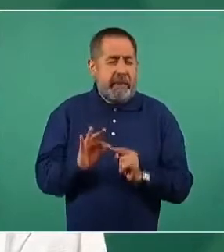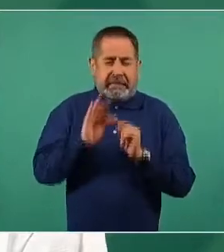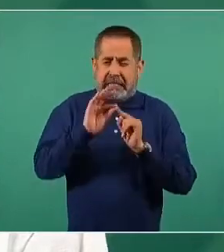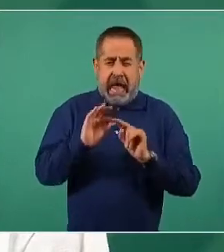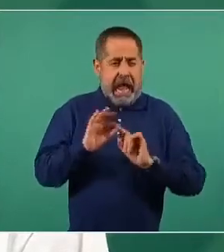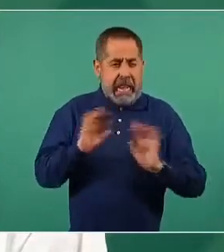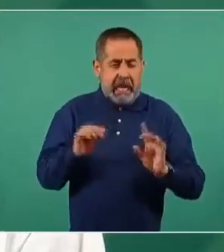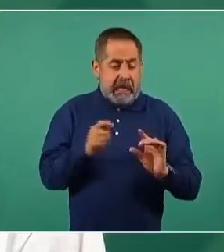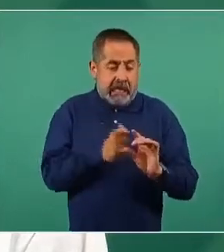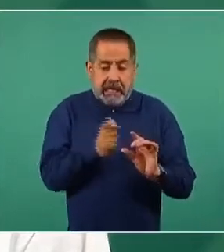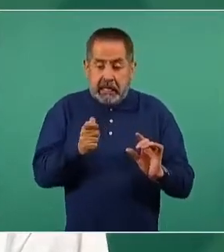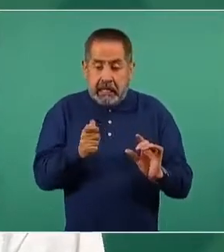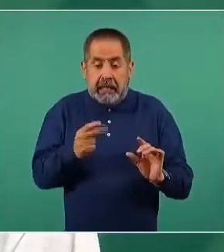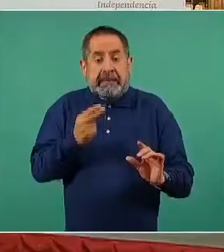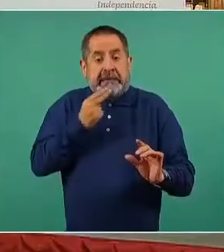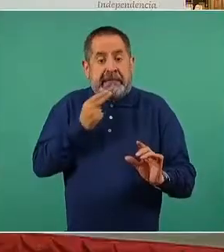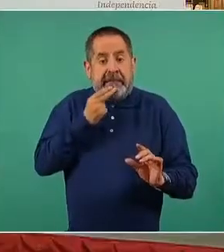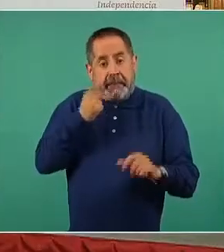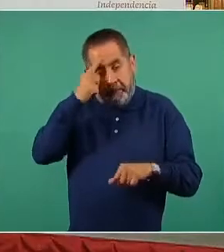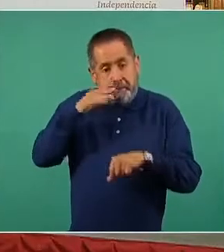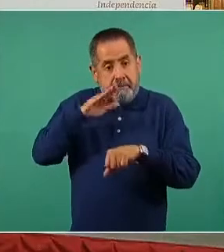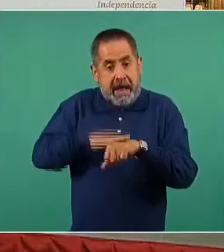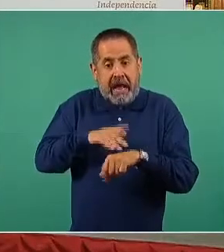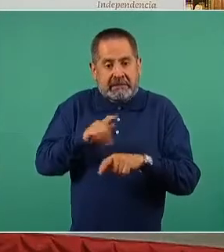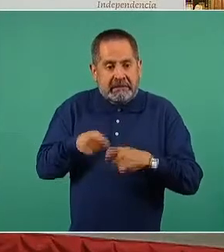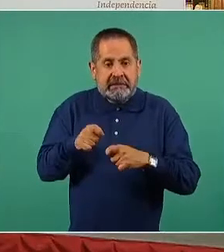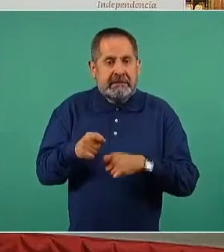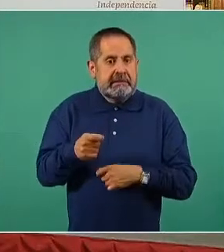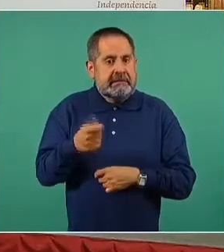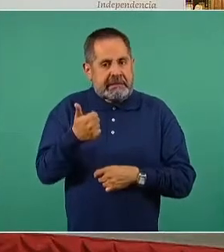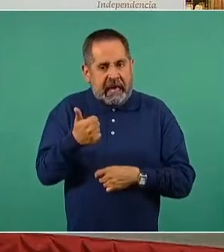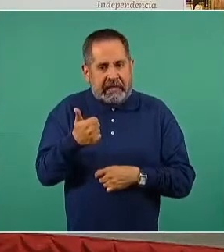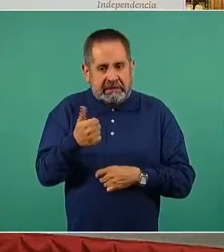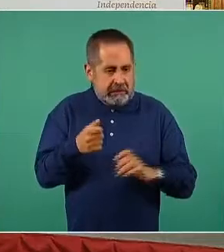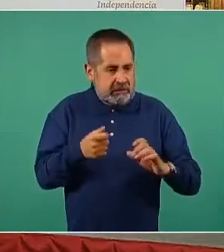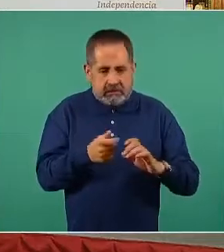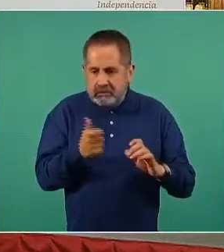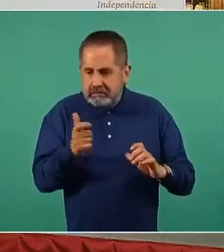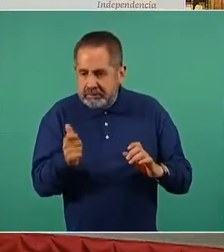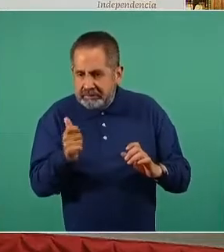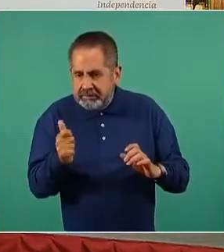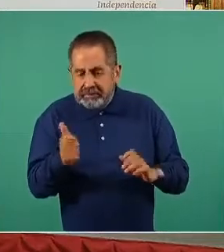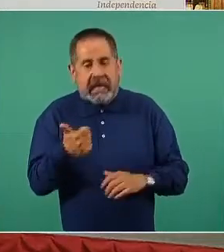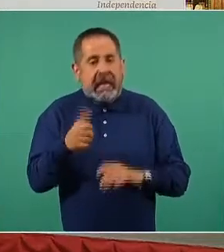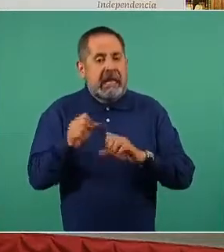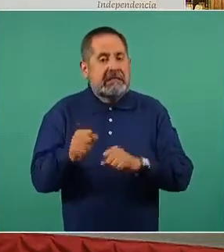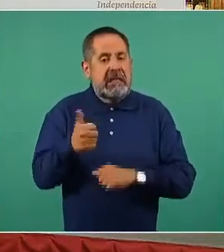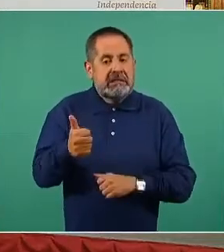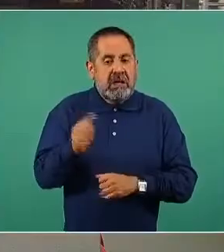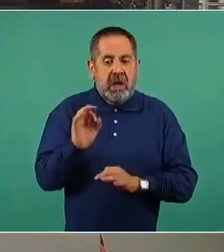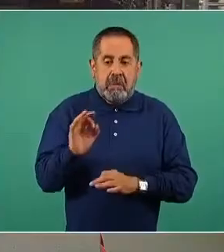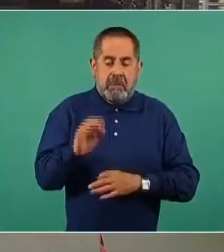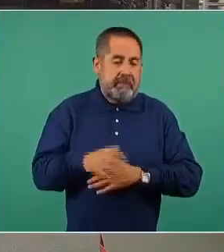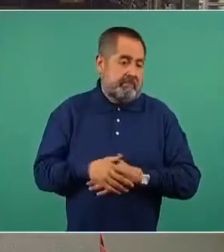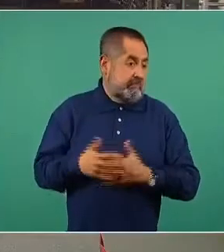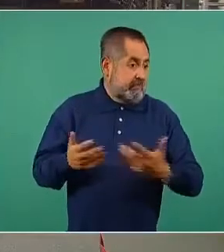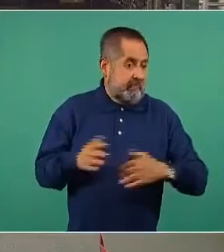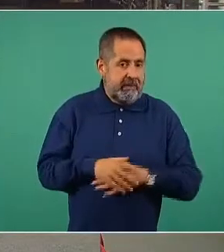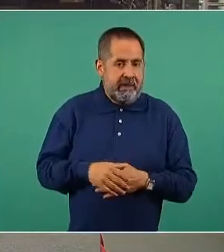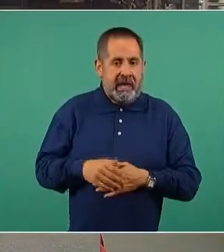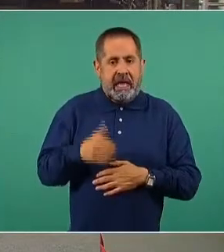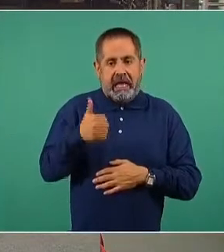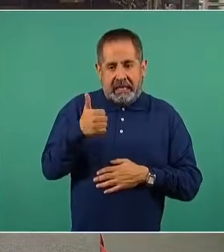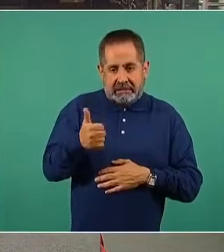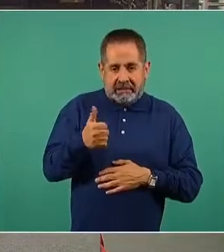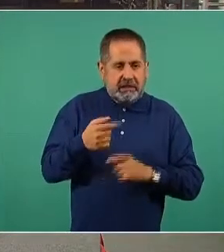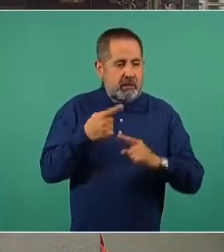podíamos aprovechar la 6ª en vez de solo 5. Cuando ya lo multiplicamos por la cantidad de